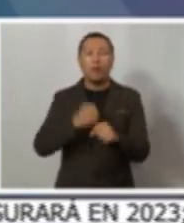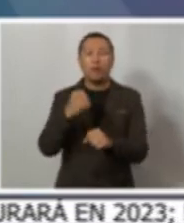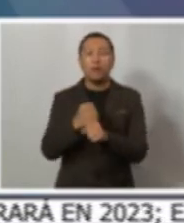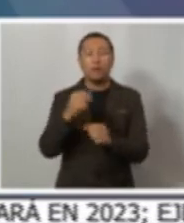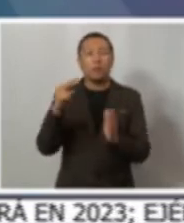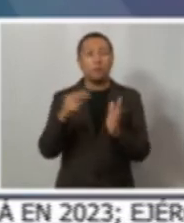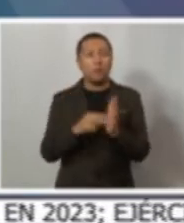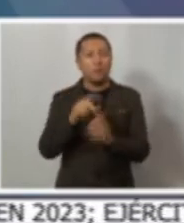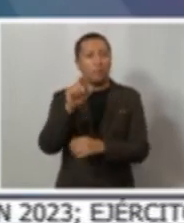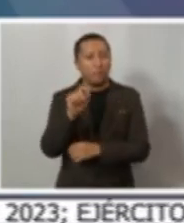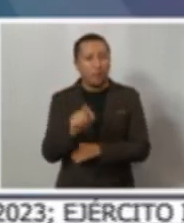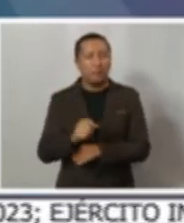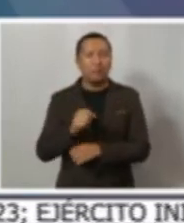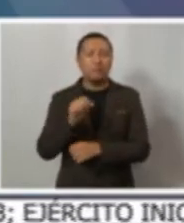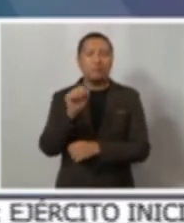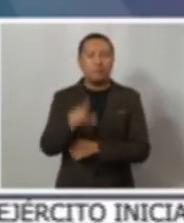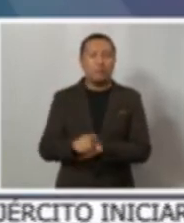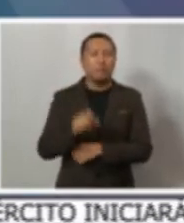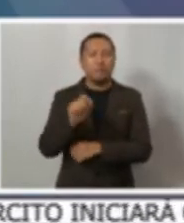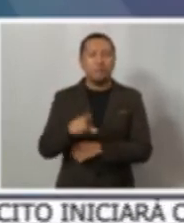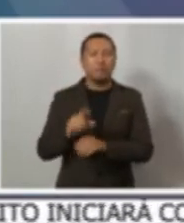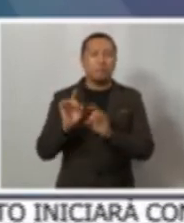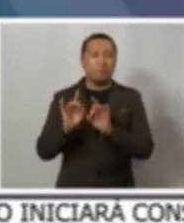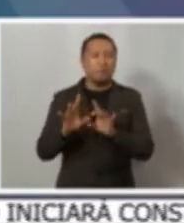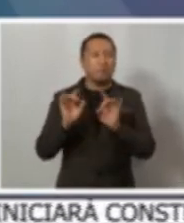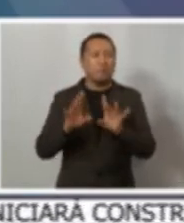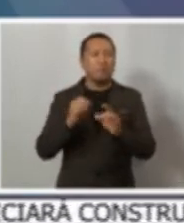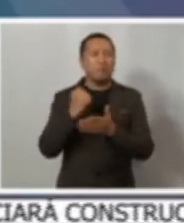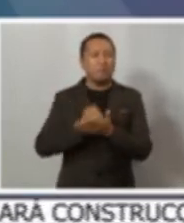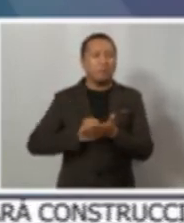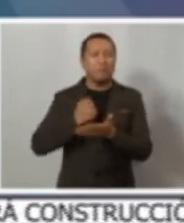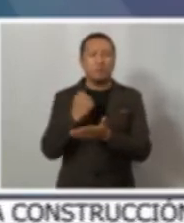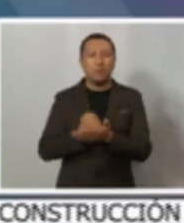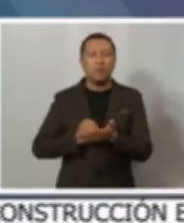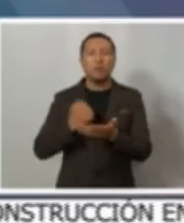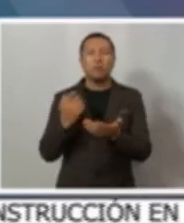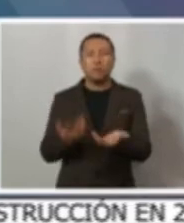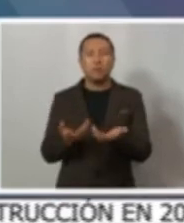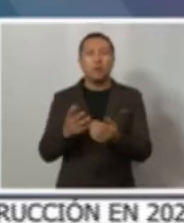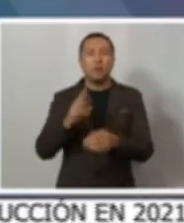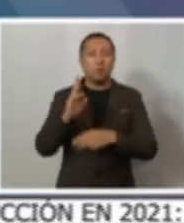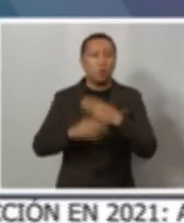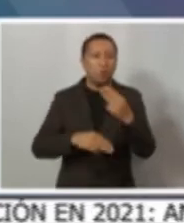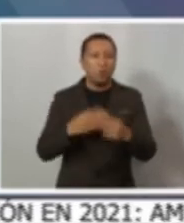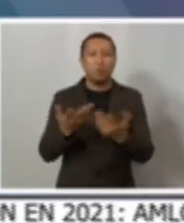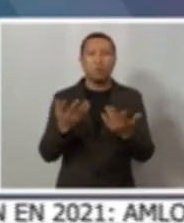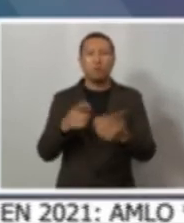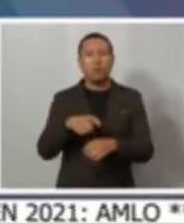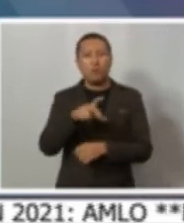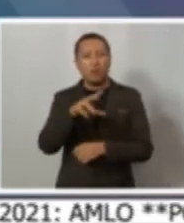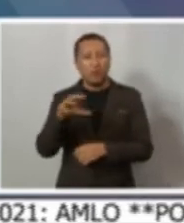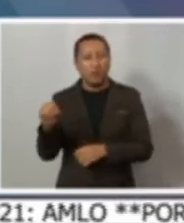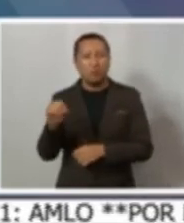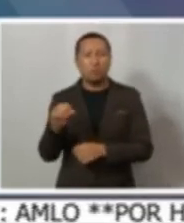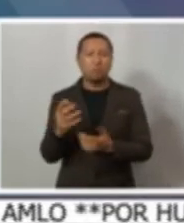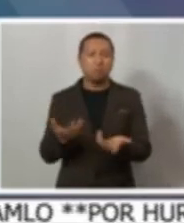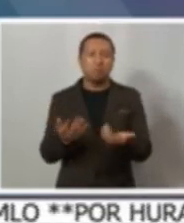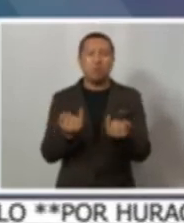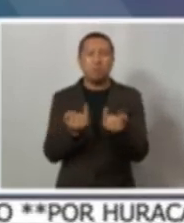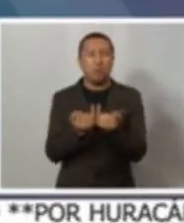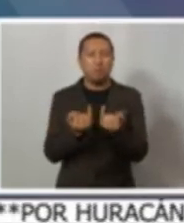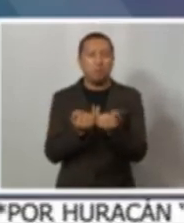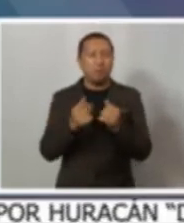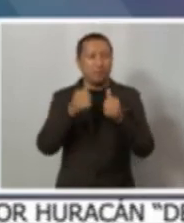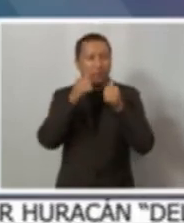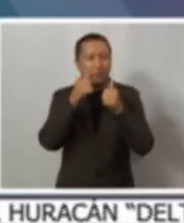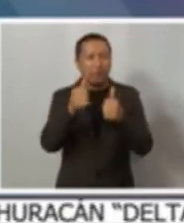sido insistente en lo mismo, no nos ha dado tregua a los quintanarroenses, no nos dio tregua al mundo y a los quintanarroenses pues parece que tampoco. Así que estaremos